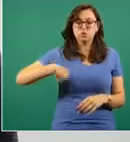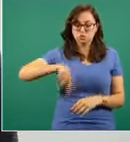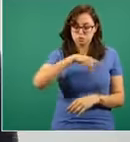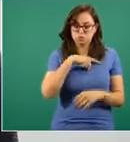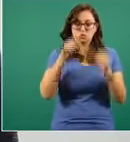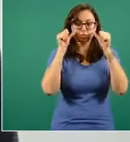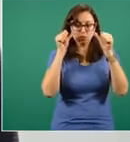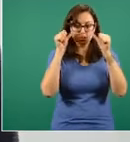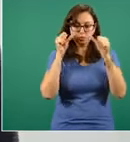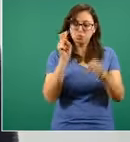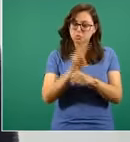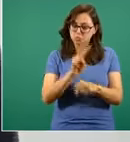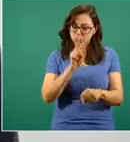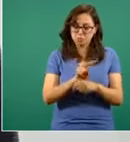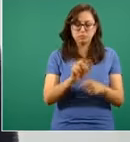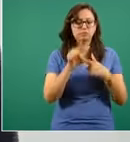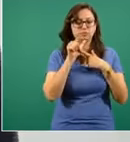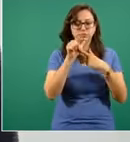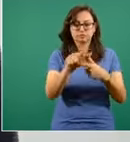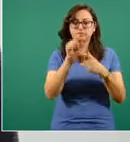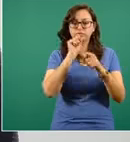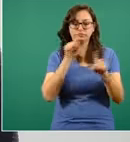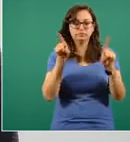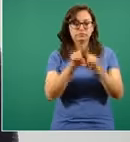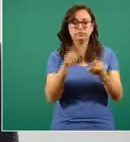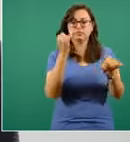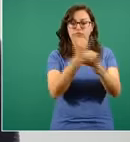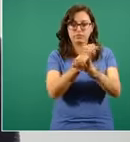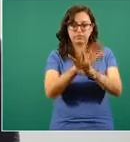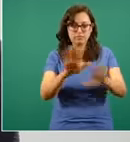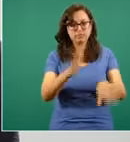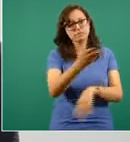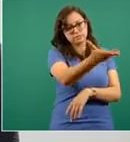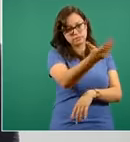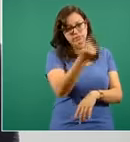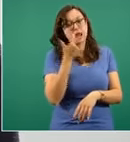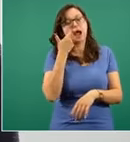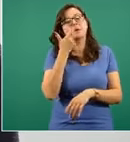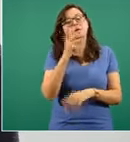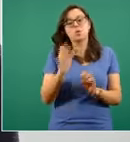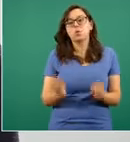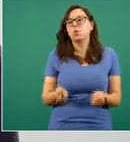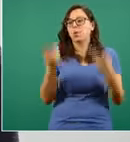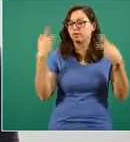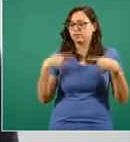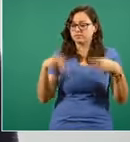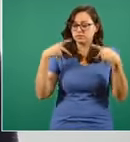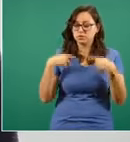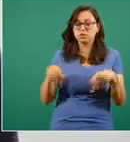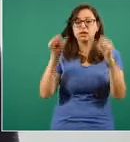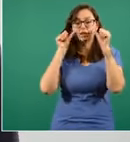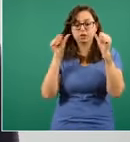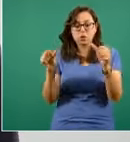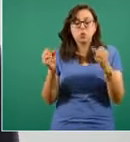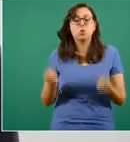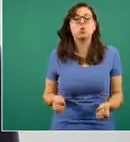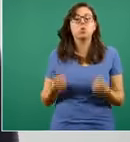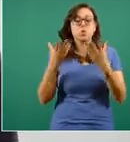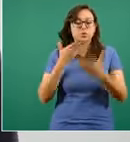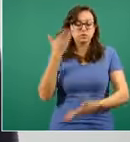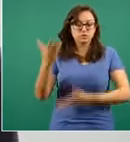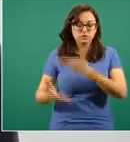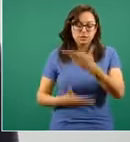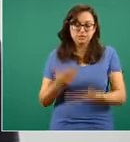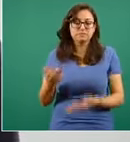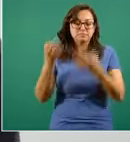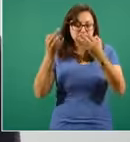e inclusive podemos pedir el dato, como digo, de todas las personas que en su momento se han atendido para saber cuántos de estos servicios se han brindado,